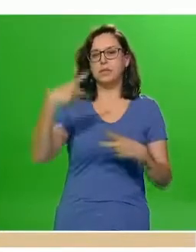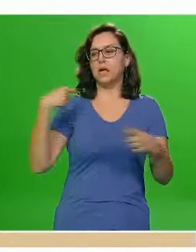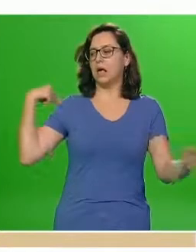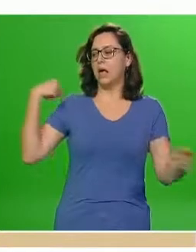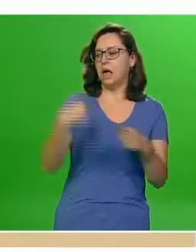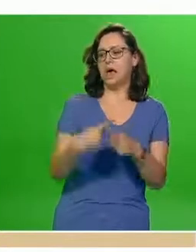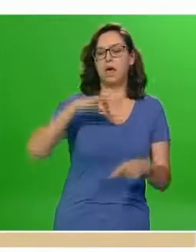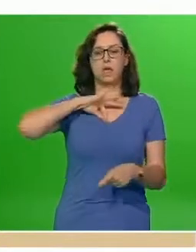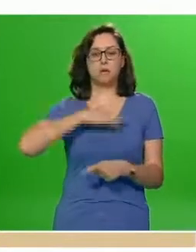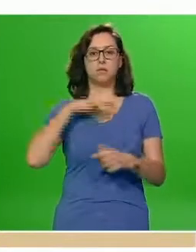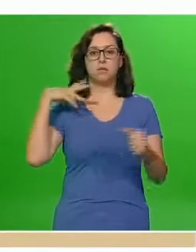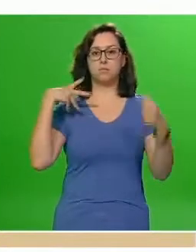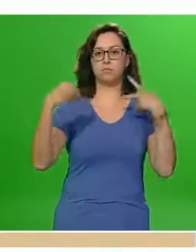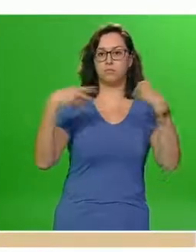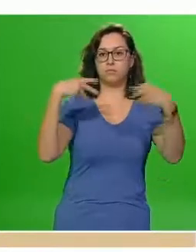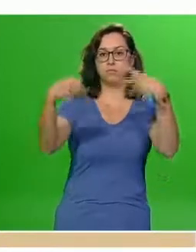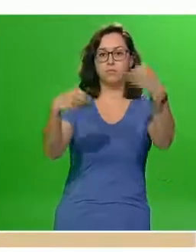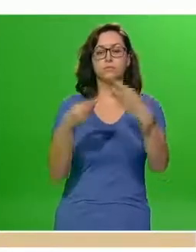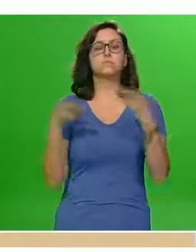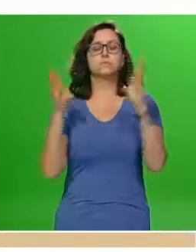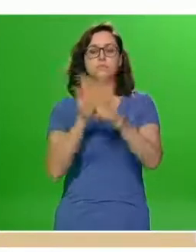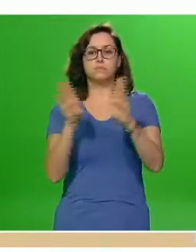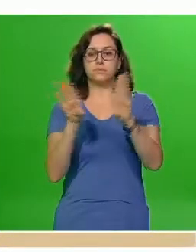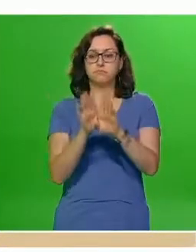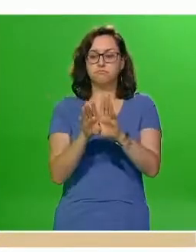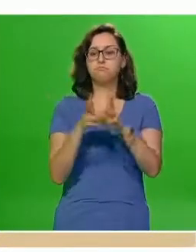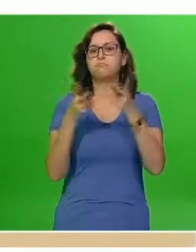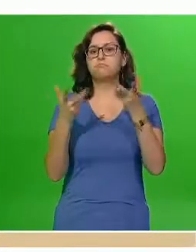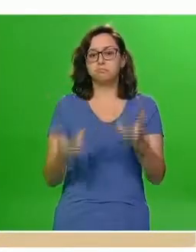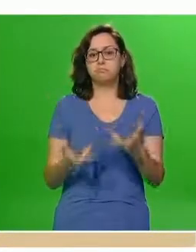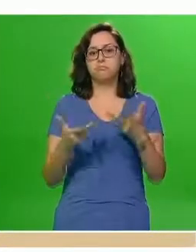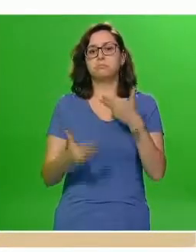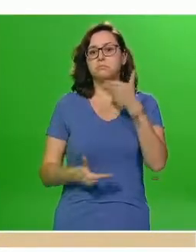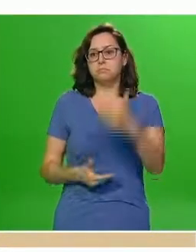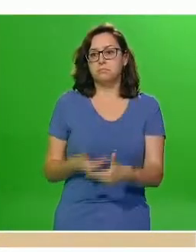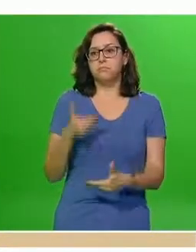donde mostramos el avance que tiene el